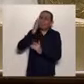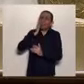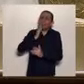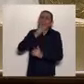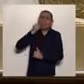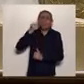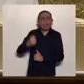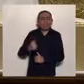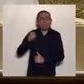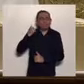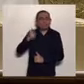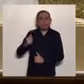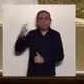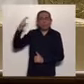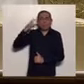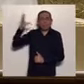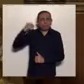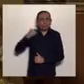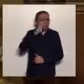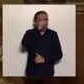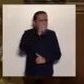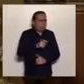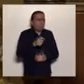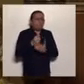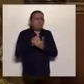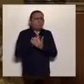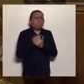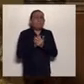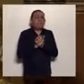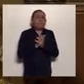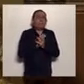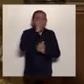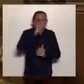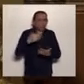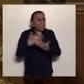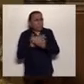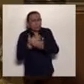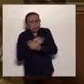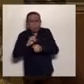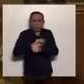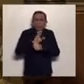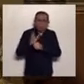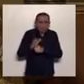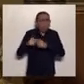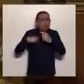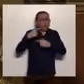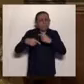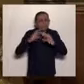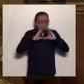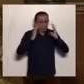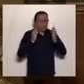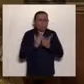buen pastor, escúchanos. Por los que sufren a causa del coronavirus y sus consecuencias en el mundo